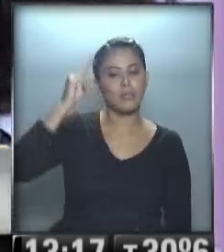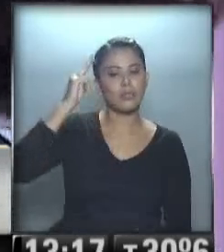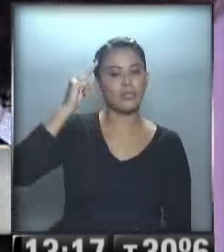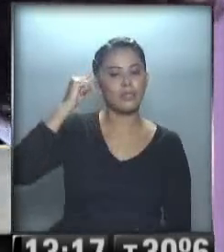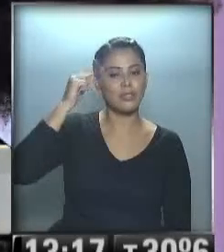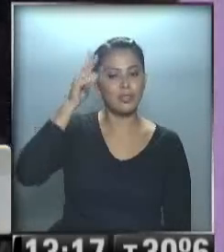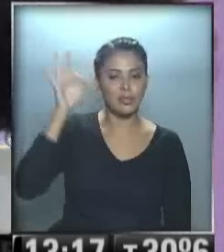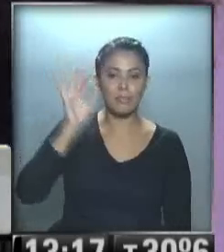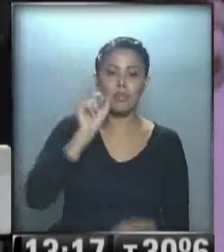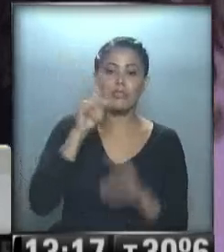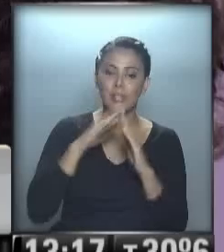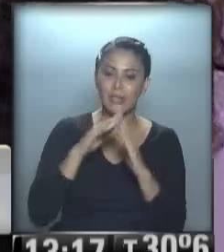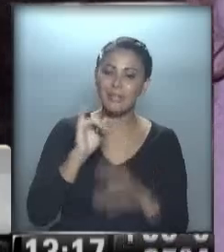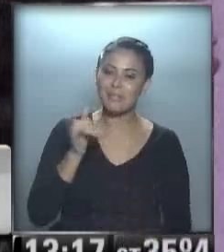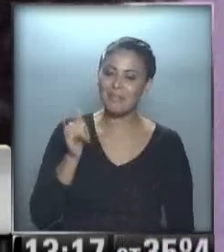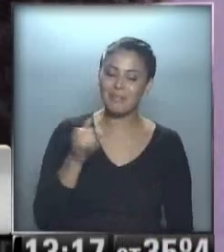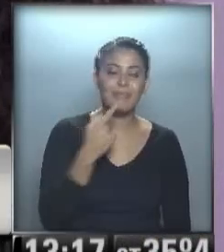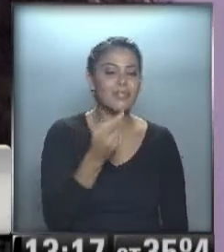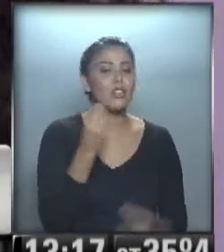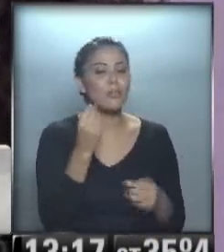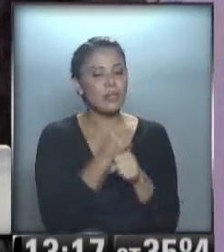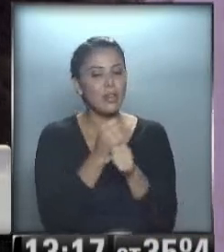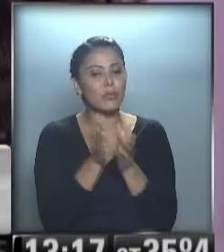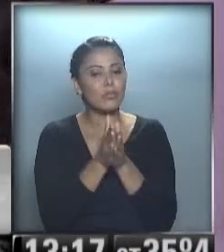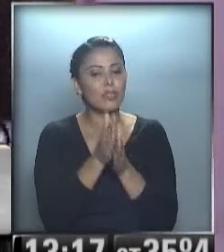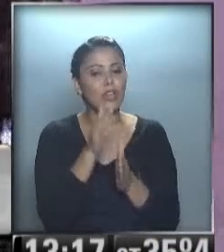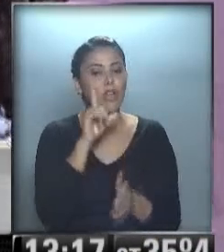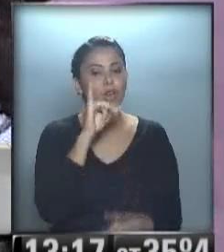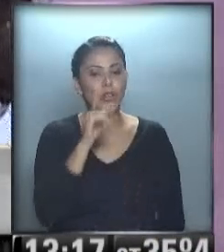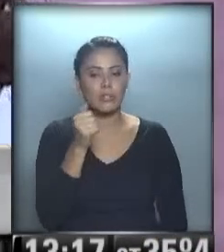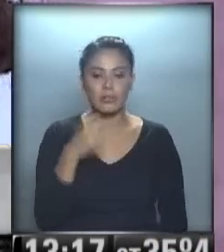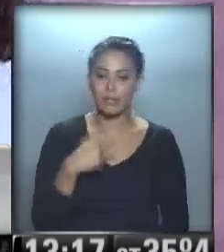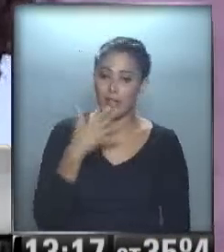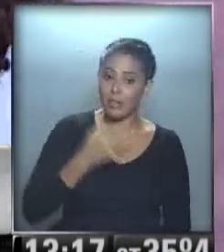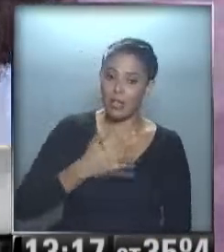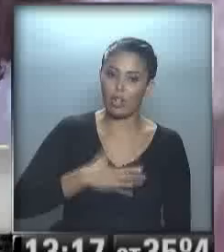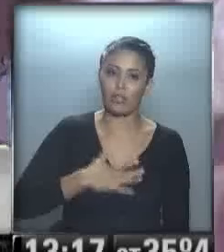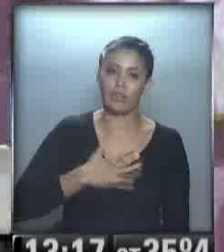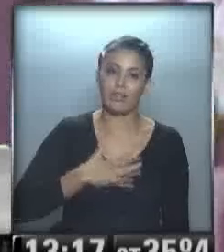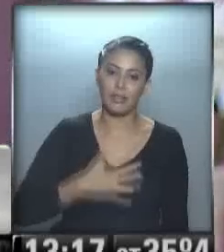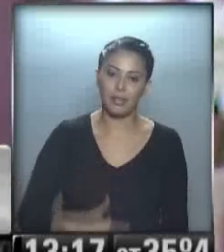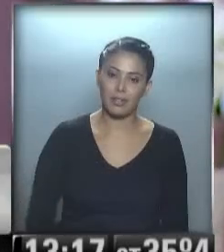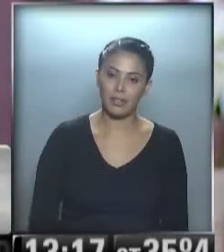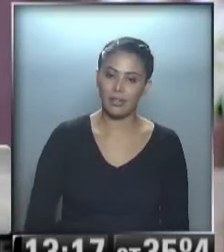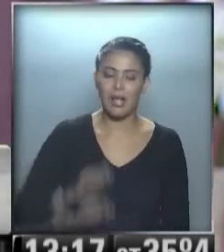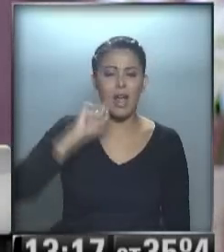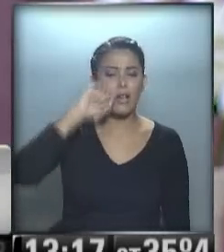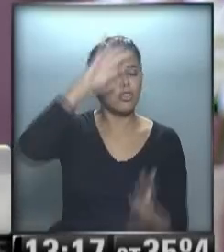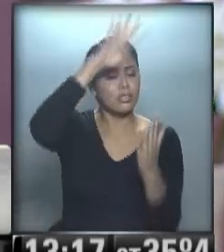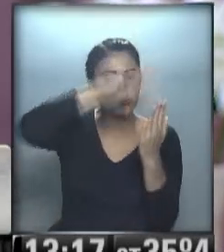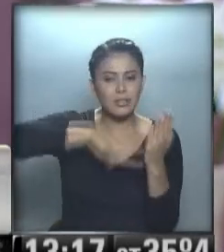es tu casita s Cómo es trabajar con Santiago losa estoy muy contenta la verdad Son hermosos los textos